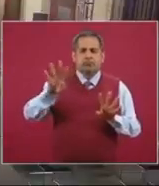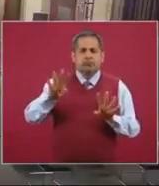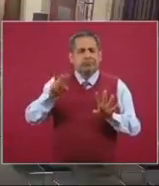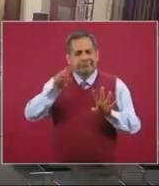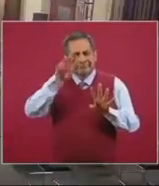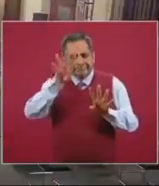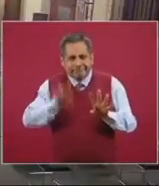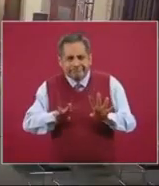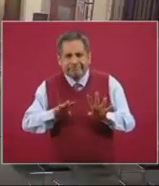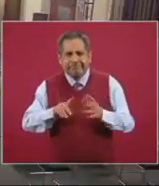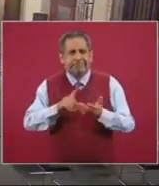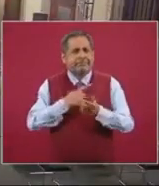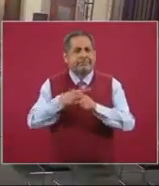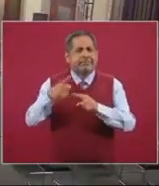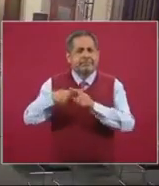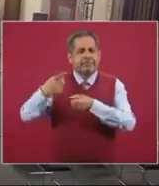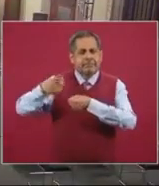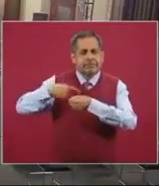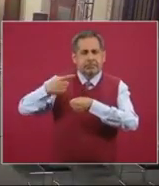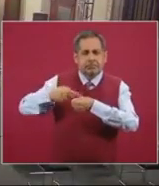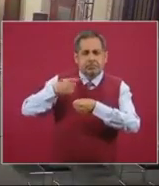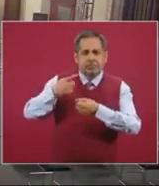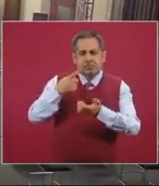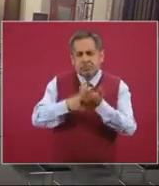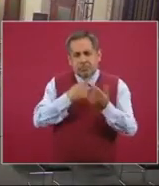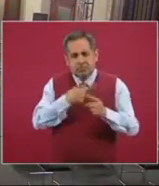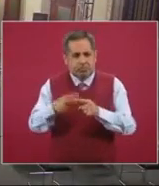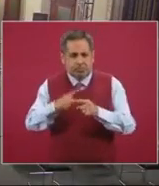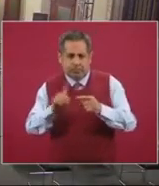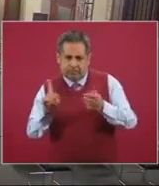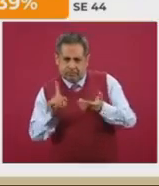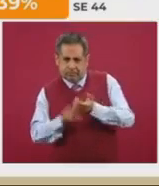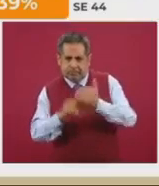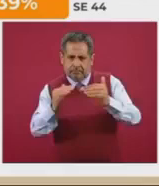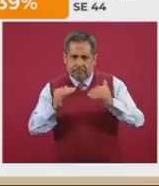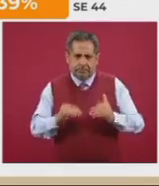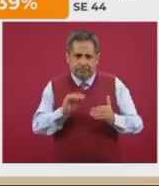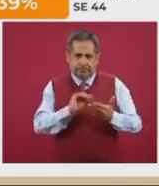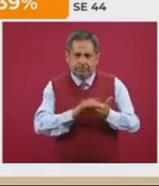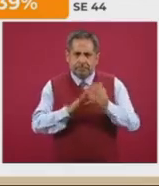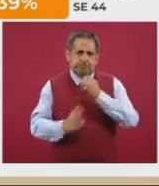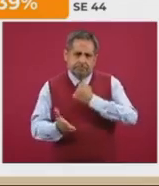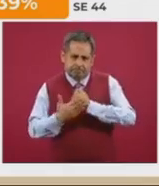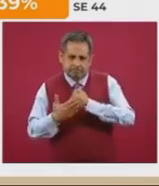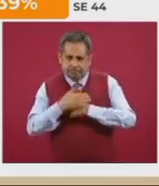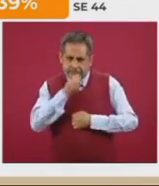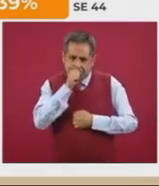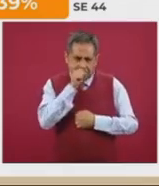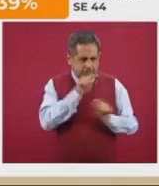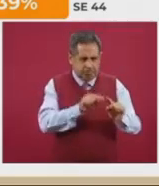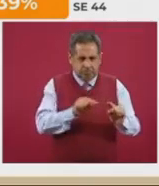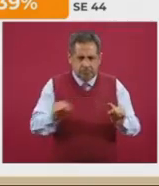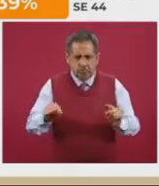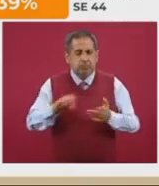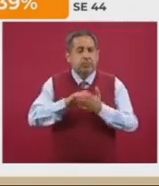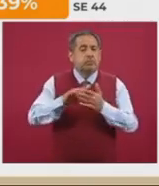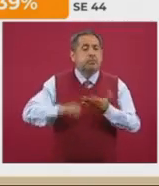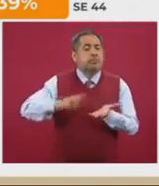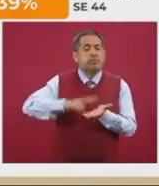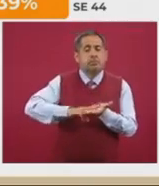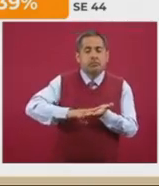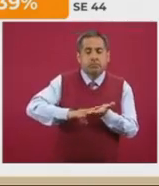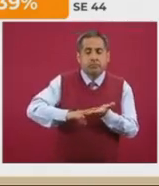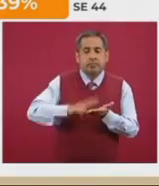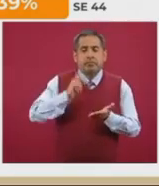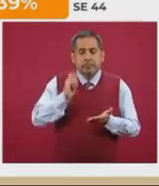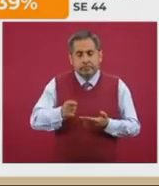colores que están simbolizados con estos datos aquí abajo. Lo que está en verde son aquellas personas que en cada una de